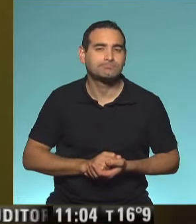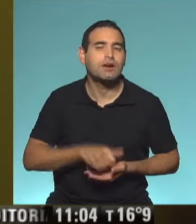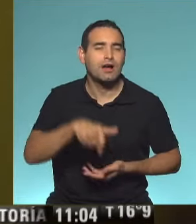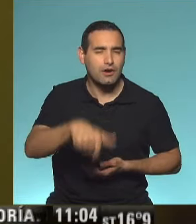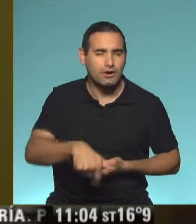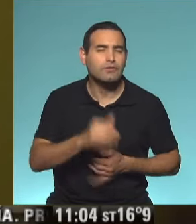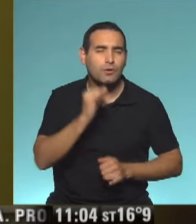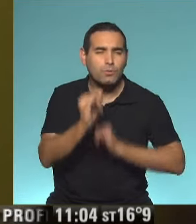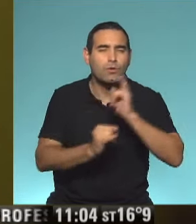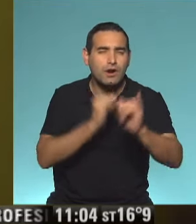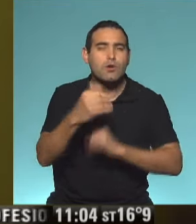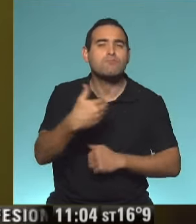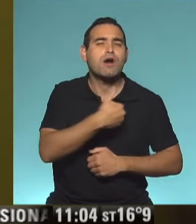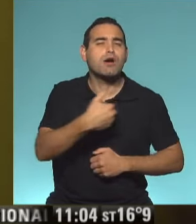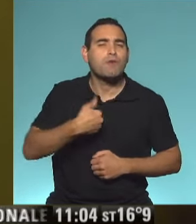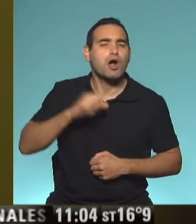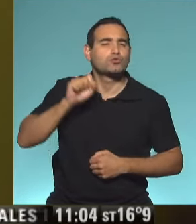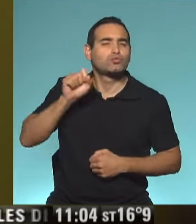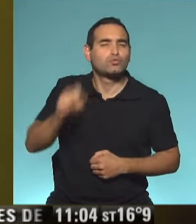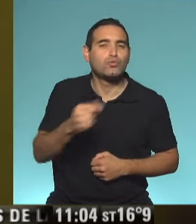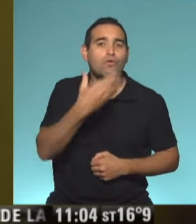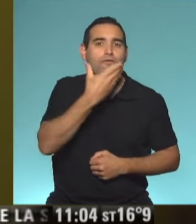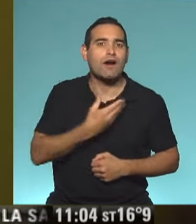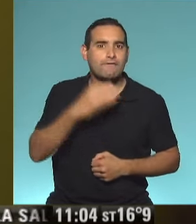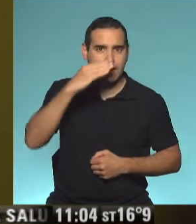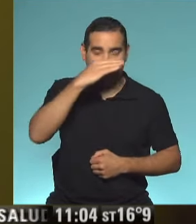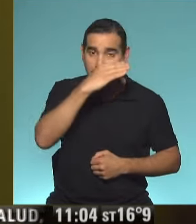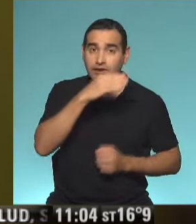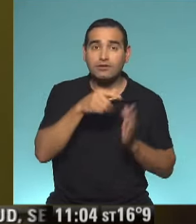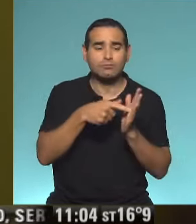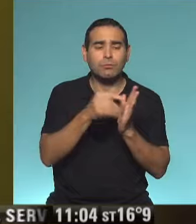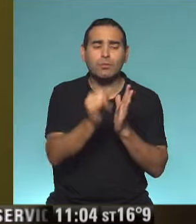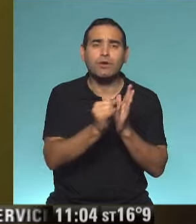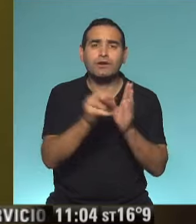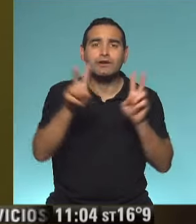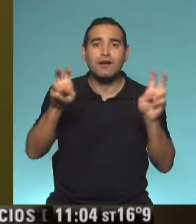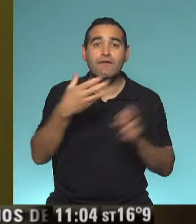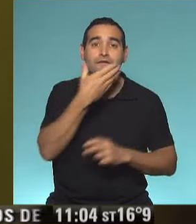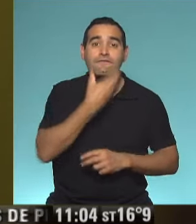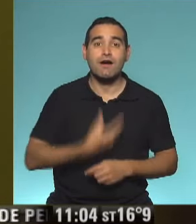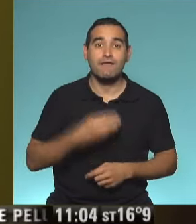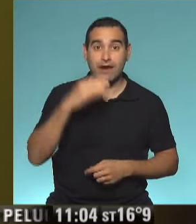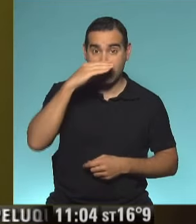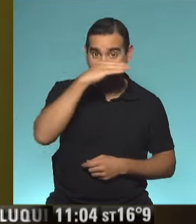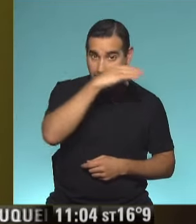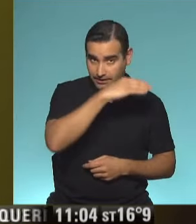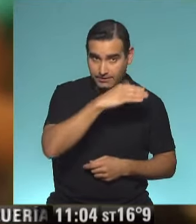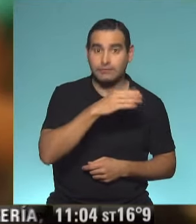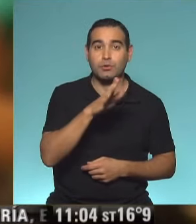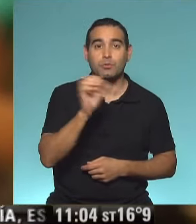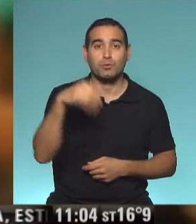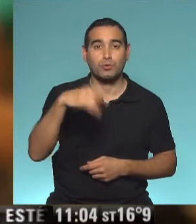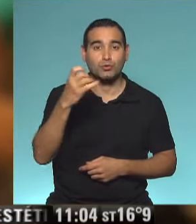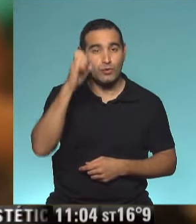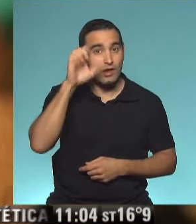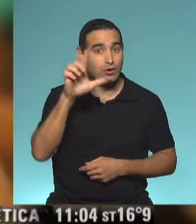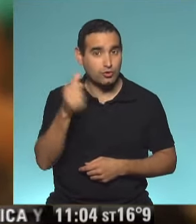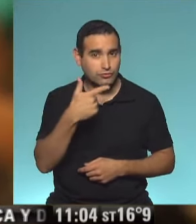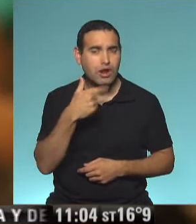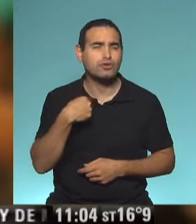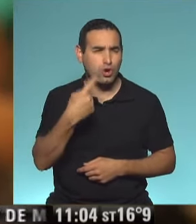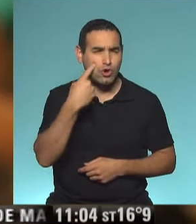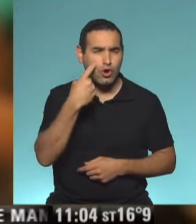Entonces conozcamos a su madre en este cuento que se llama Barba Negra y los Buñuelos. Yo conozco